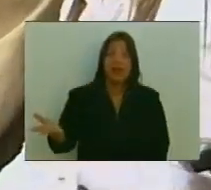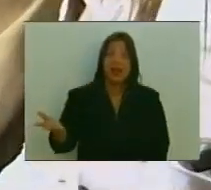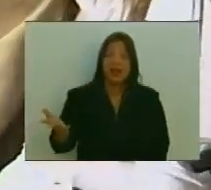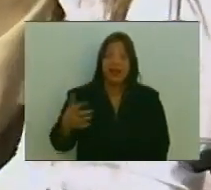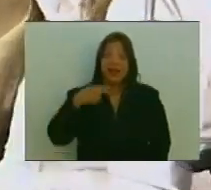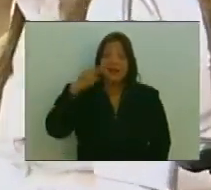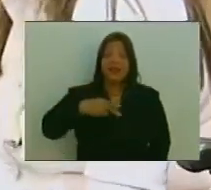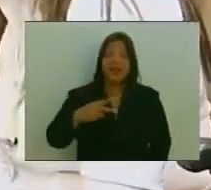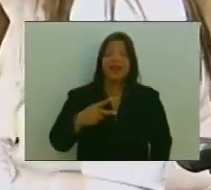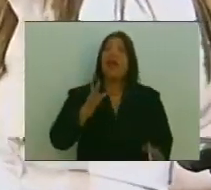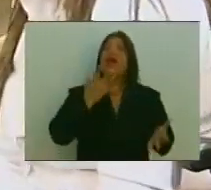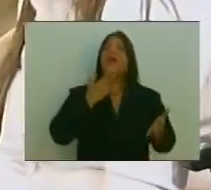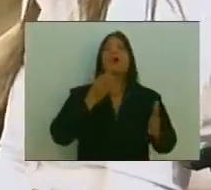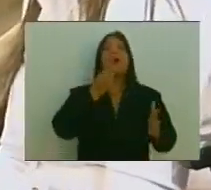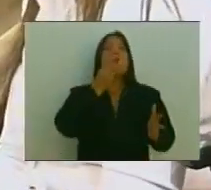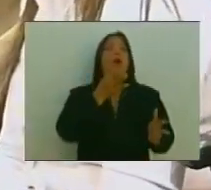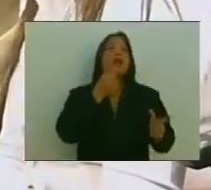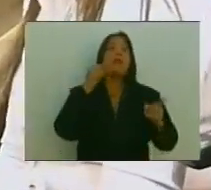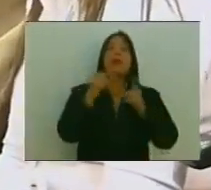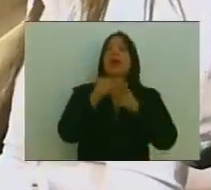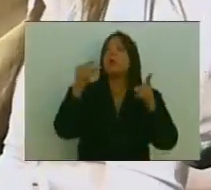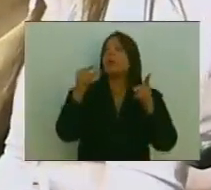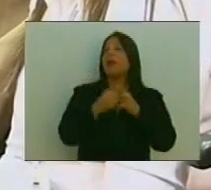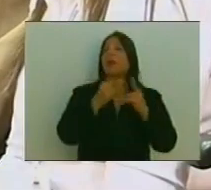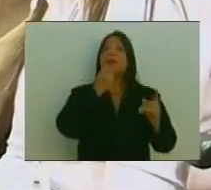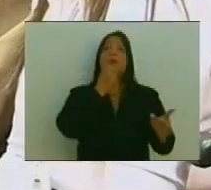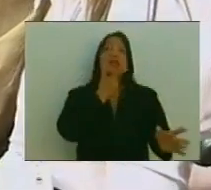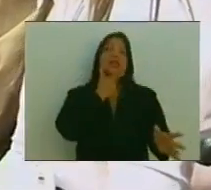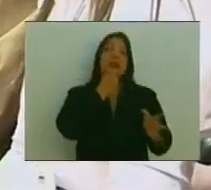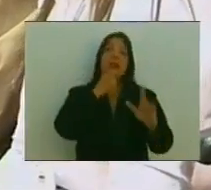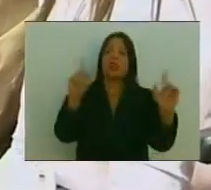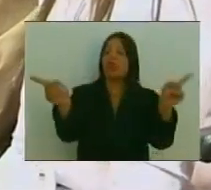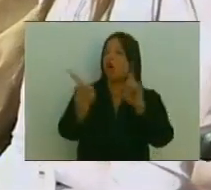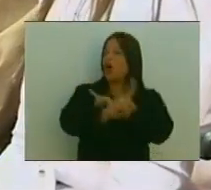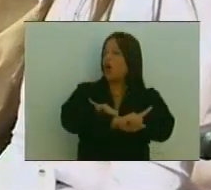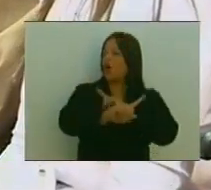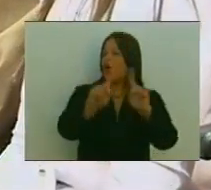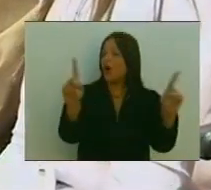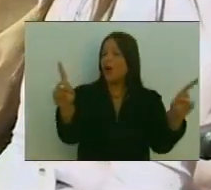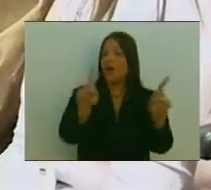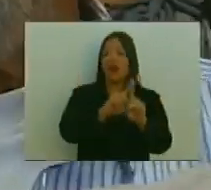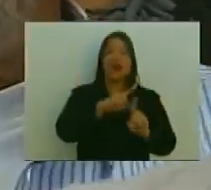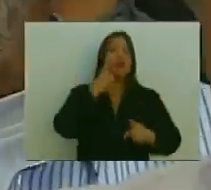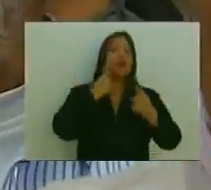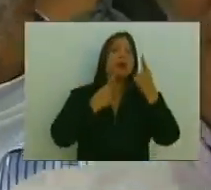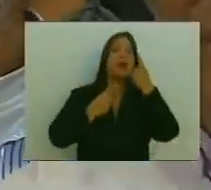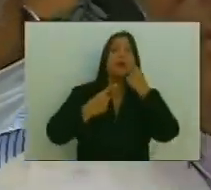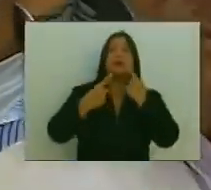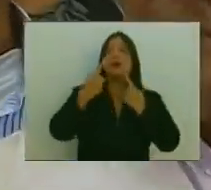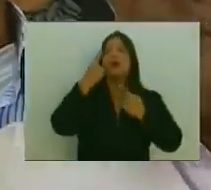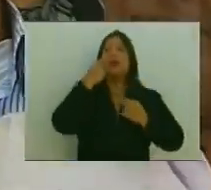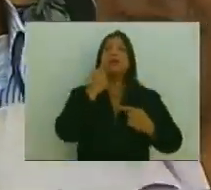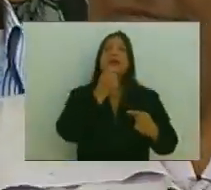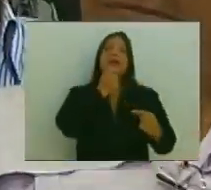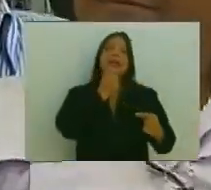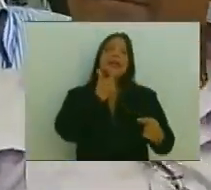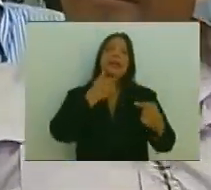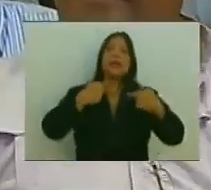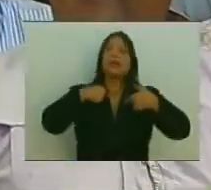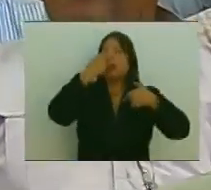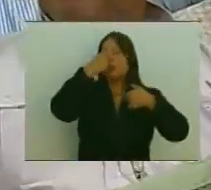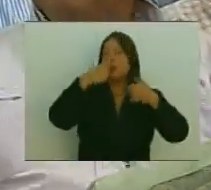Entonces, no basta con palabras bonitas aquí de Emilio Colina, no basta con que la gente llore cada vez que habla Linda o que hablo yo,